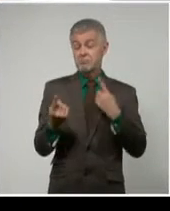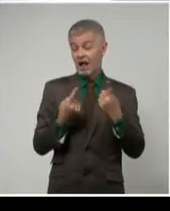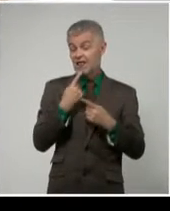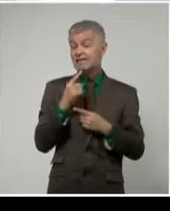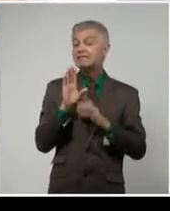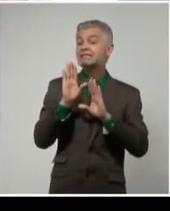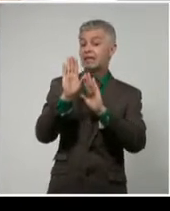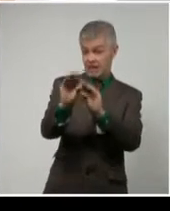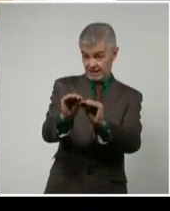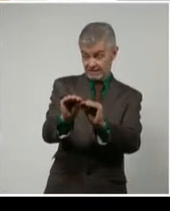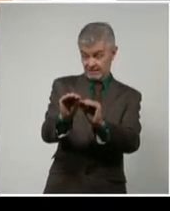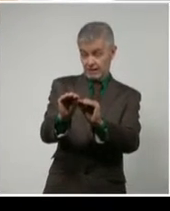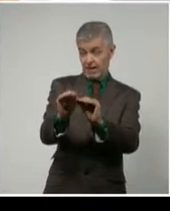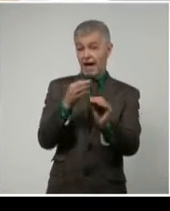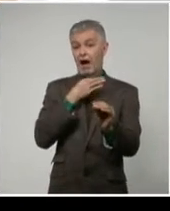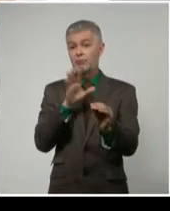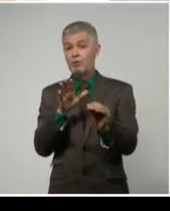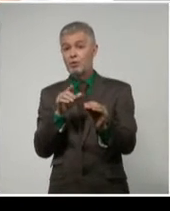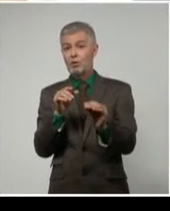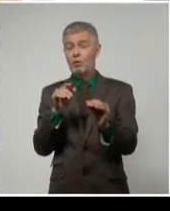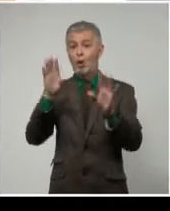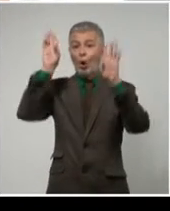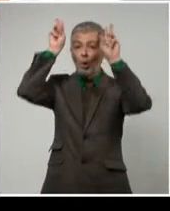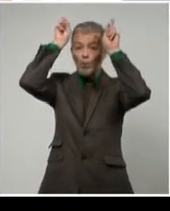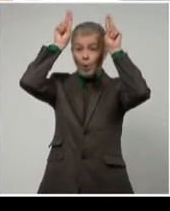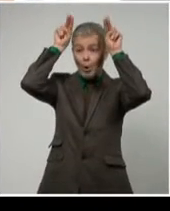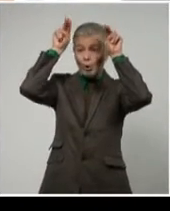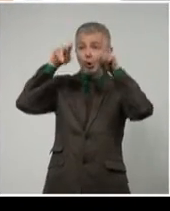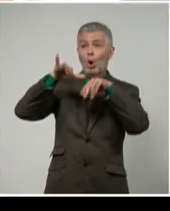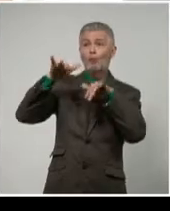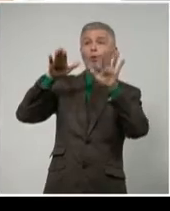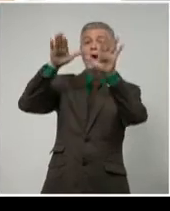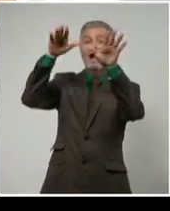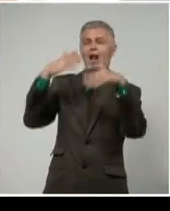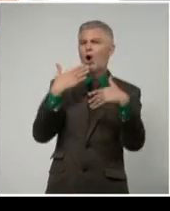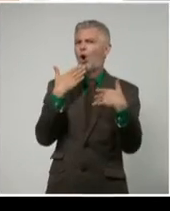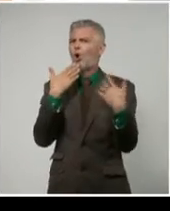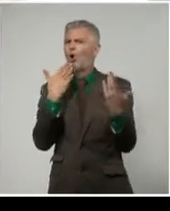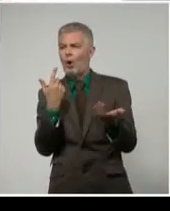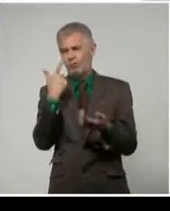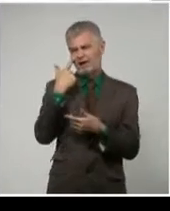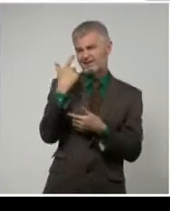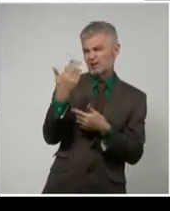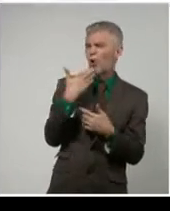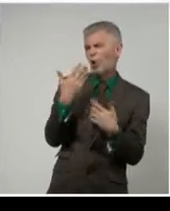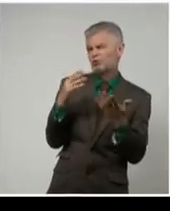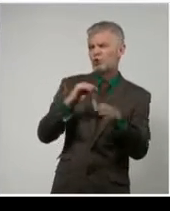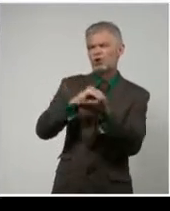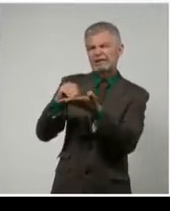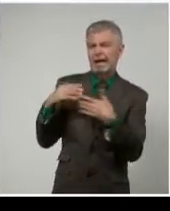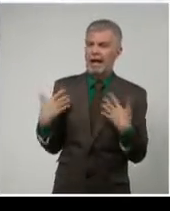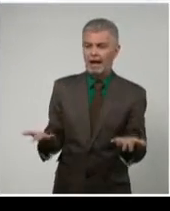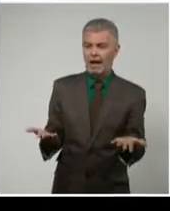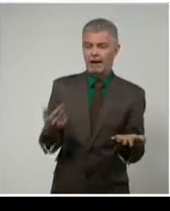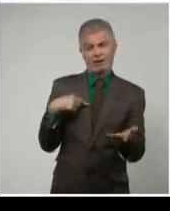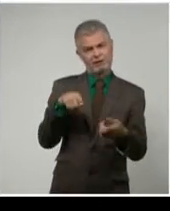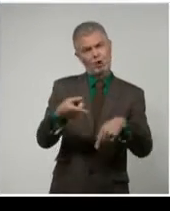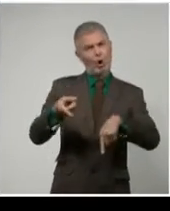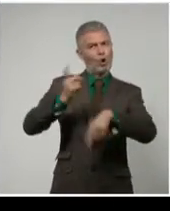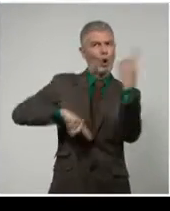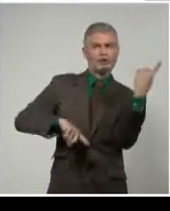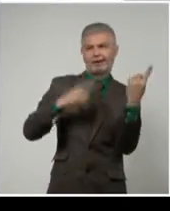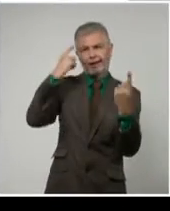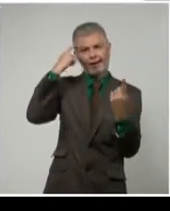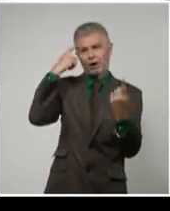dice que los burros vuelan, que te enseñen el burro volador, porque eso va en contra de lo que uno sabe de la biología y de la